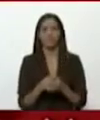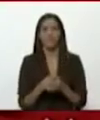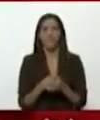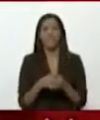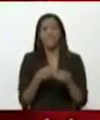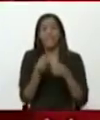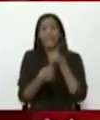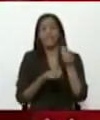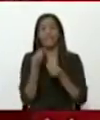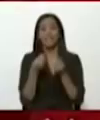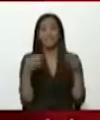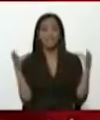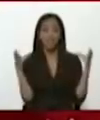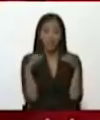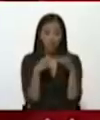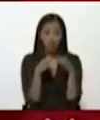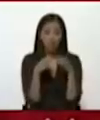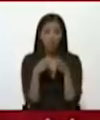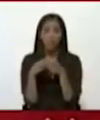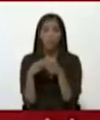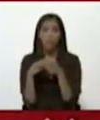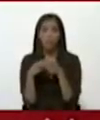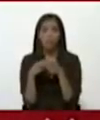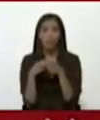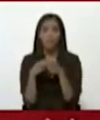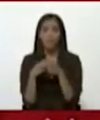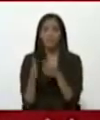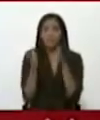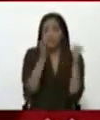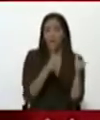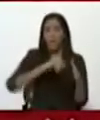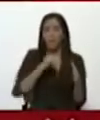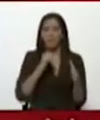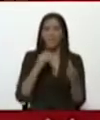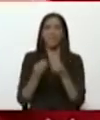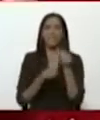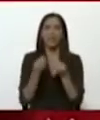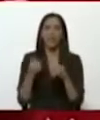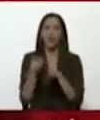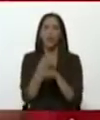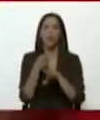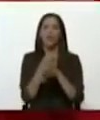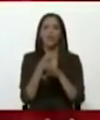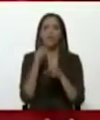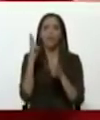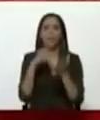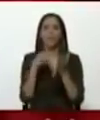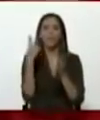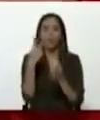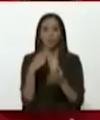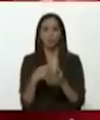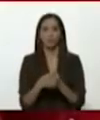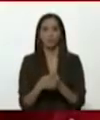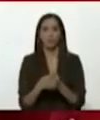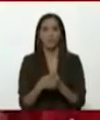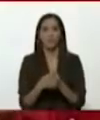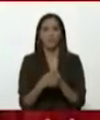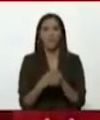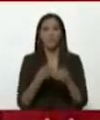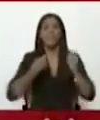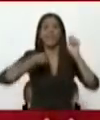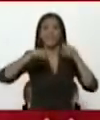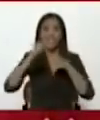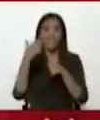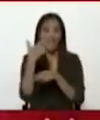la creación de escuadrones para policiales que fueron los que actuaron en el golpe de Estado del 2002. Las armas las vendía